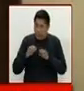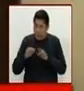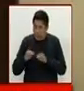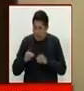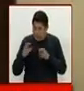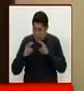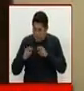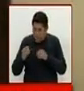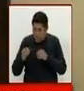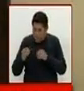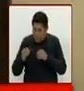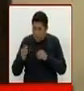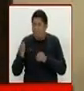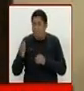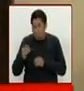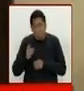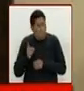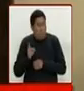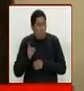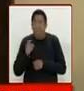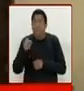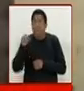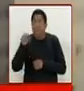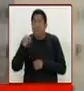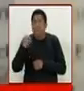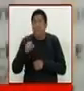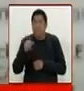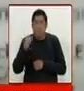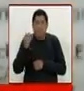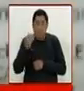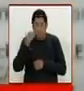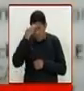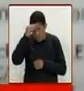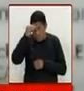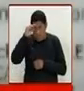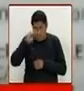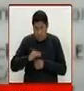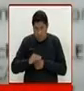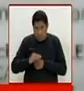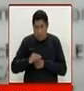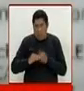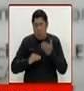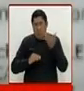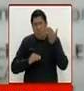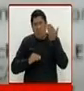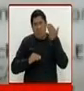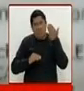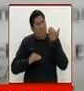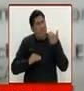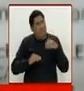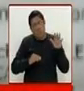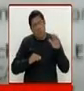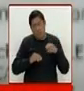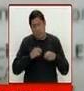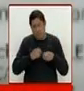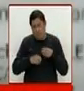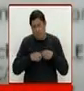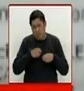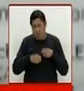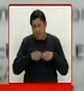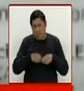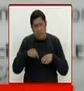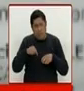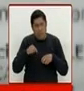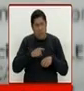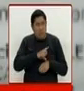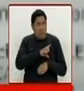la parte de la investigación se pudo verificar que este menor ya habría tenido un hecho acá, registrado